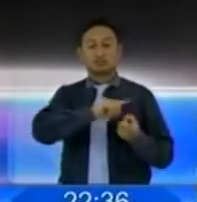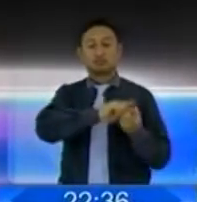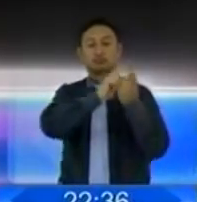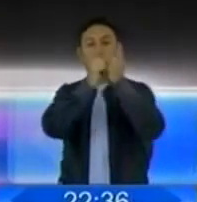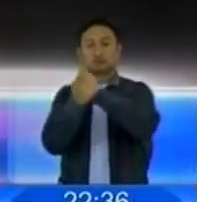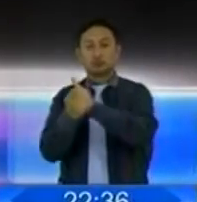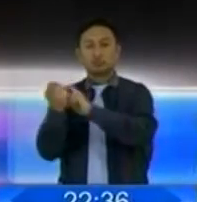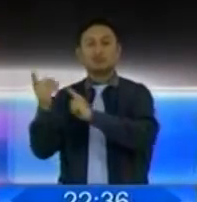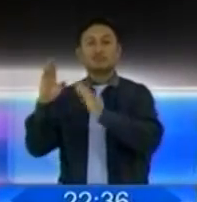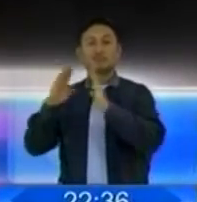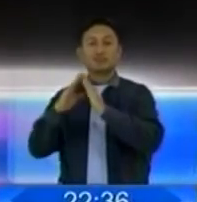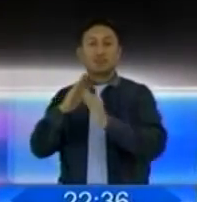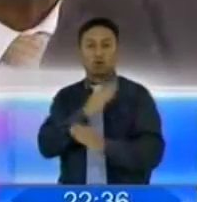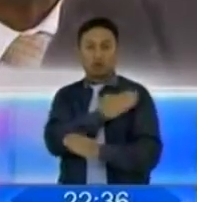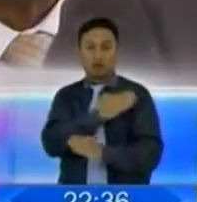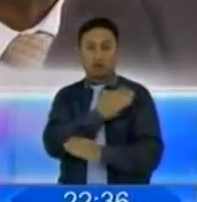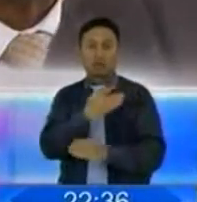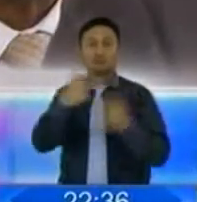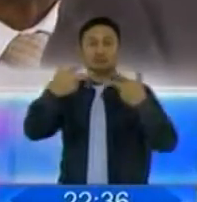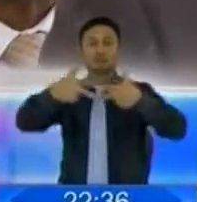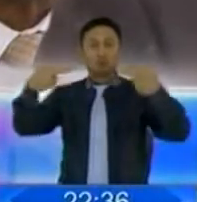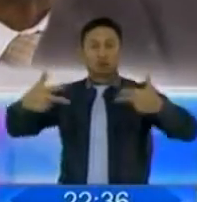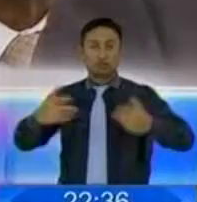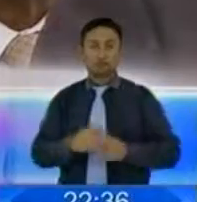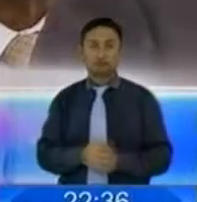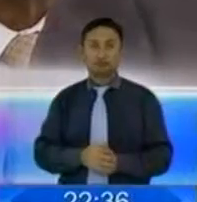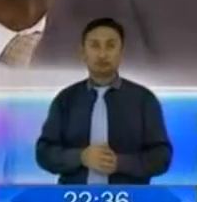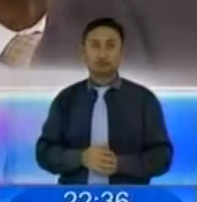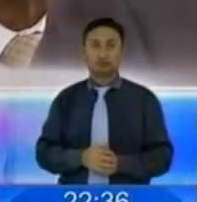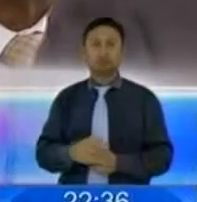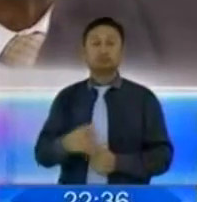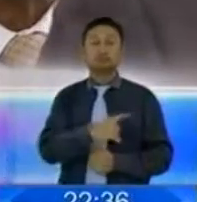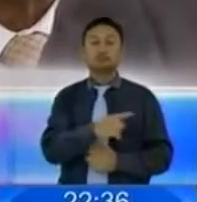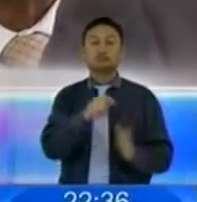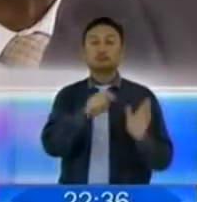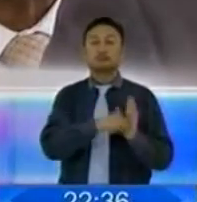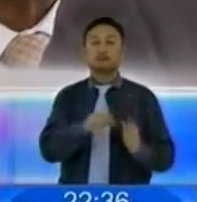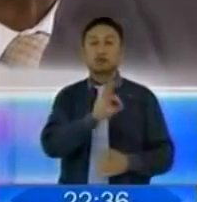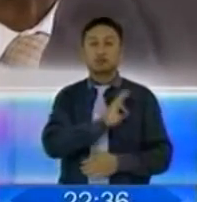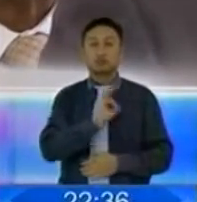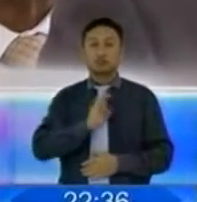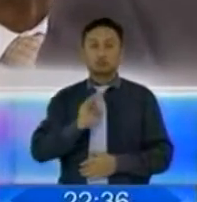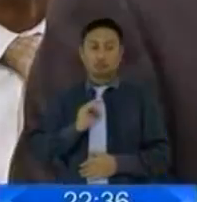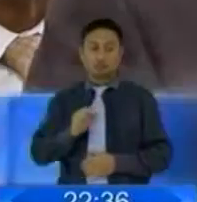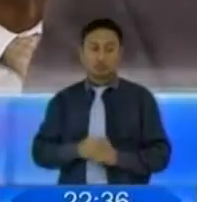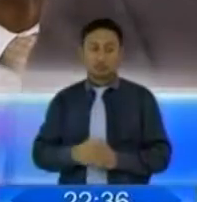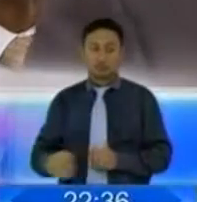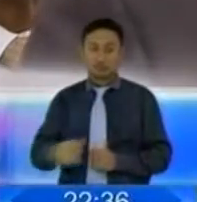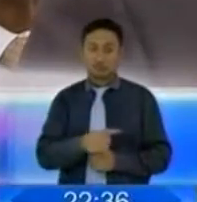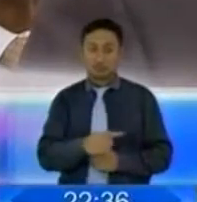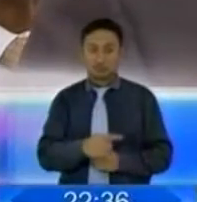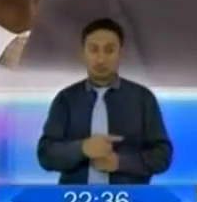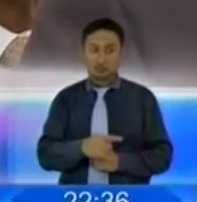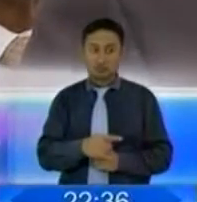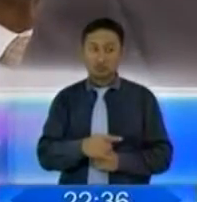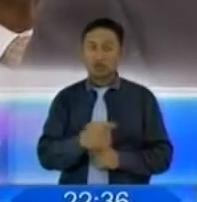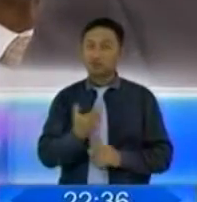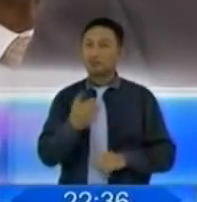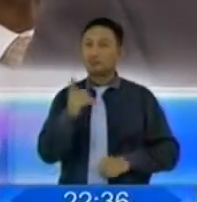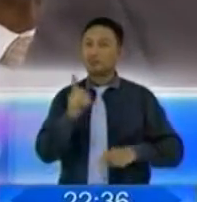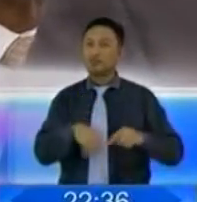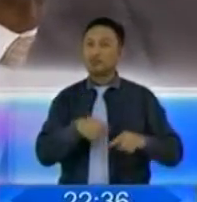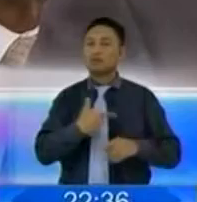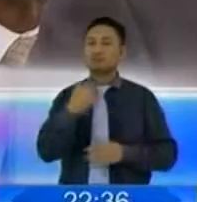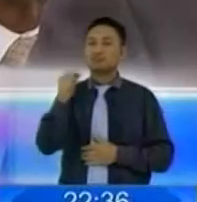la casa de confianza de Chillo Gallo. Bueno, en el caso de la doctora Paola Pavón, no hay ninguna manera de poder llegar a ser, en este caso, un